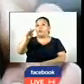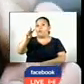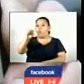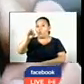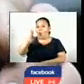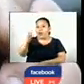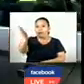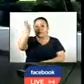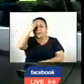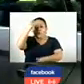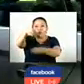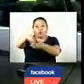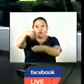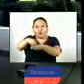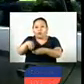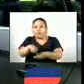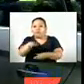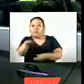recorridas por un automóvil